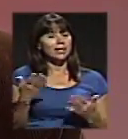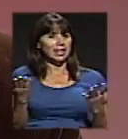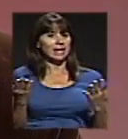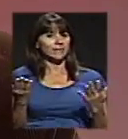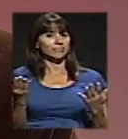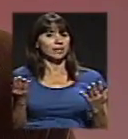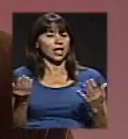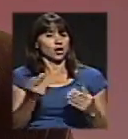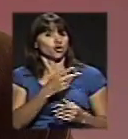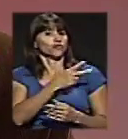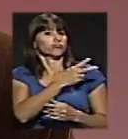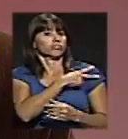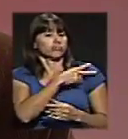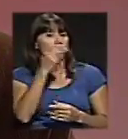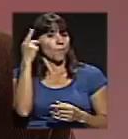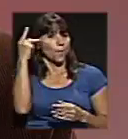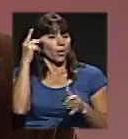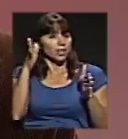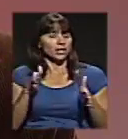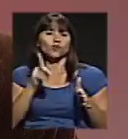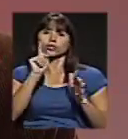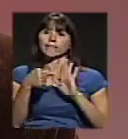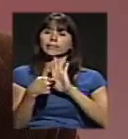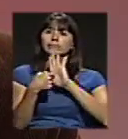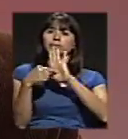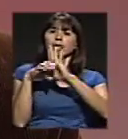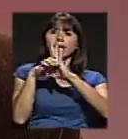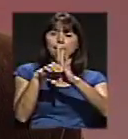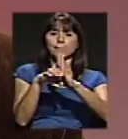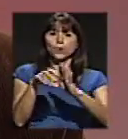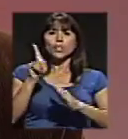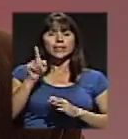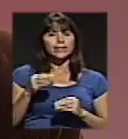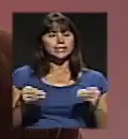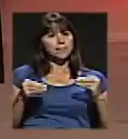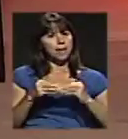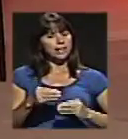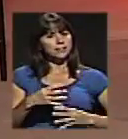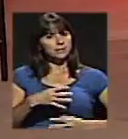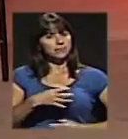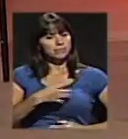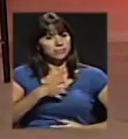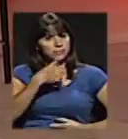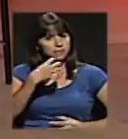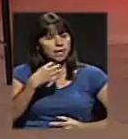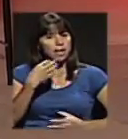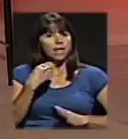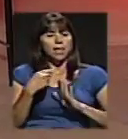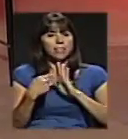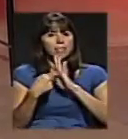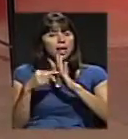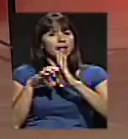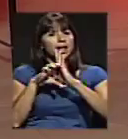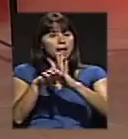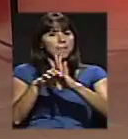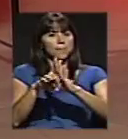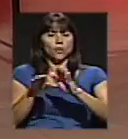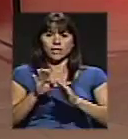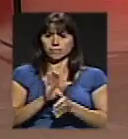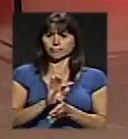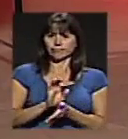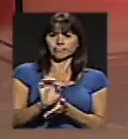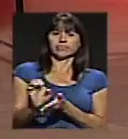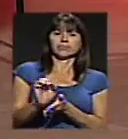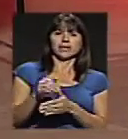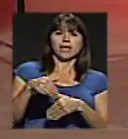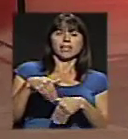jerarcas políticos tienen que predicar con el ejemplo y que tienen que ser mucho más agresivos en cuanto a dar ese ejemplo de rechazo a la corrupción. Aquí tenemos